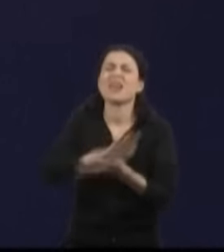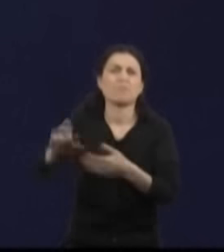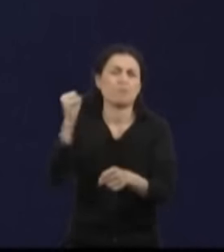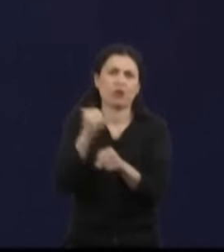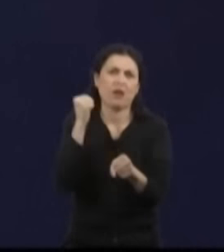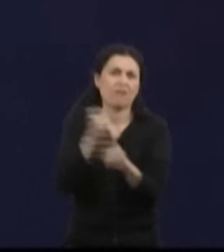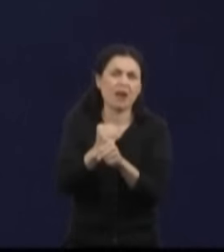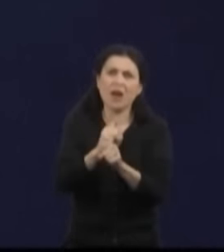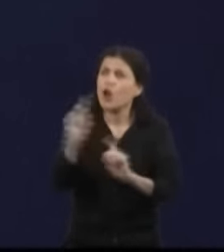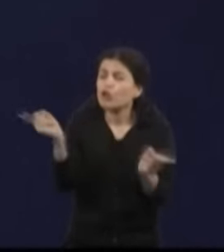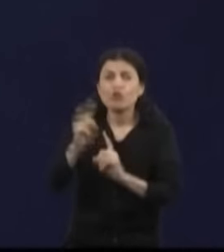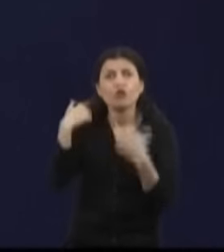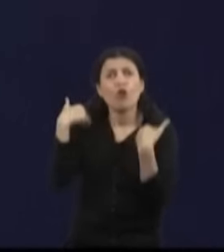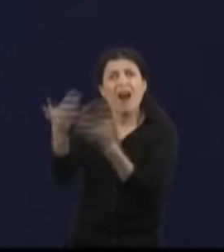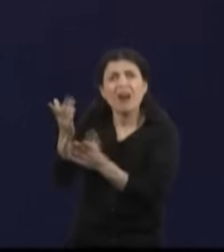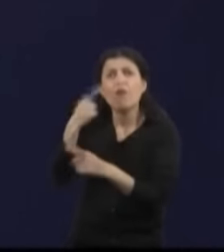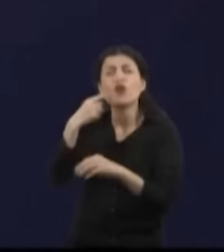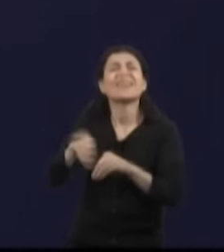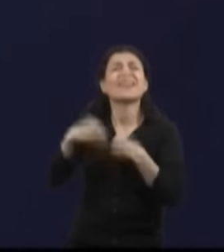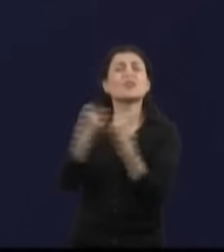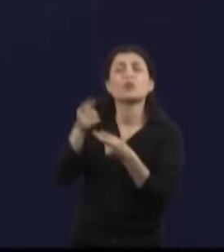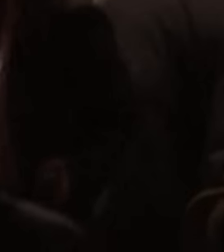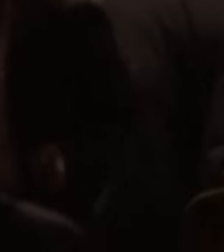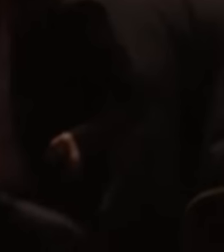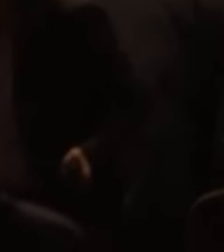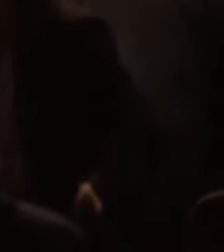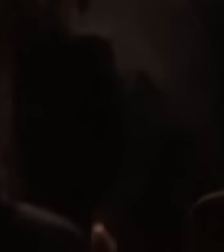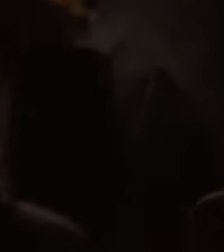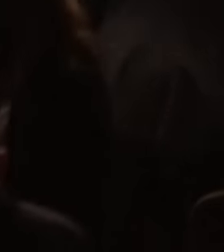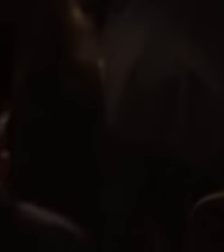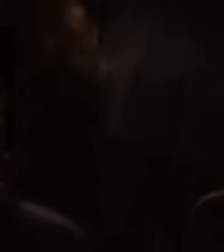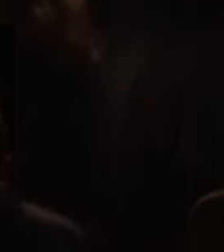resultado sin el respaldo de los veedores internacionales.